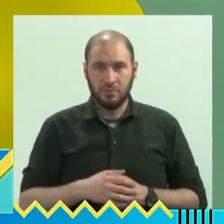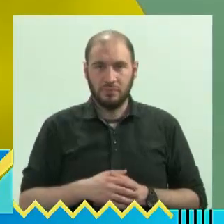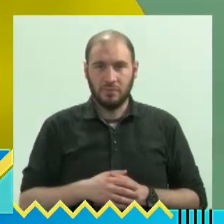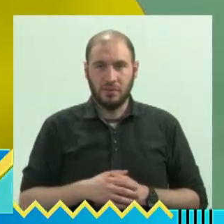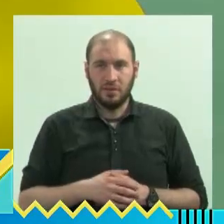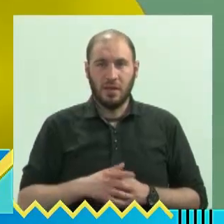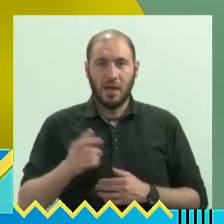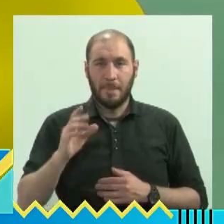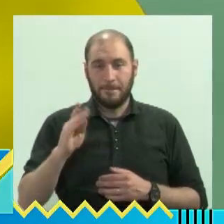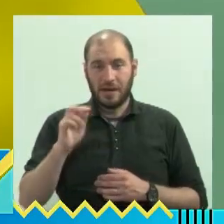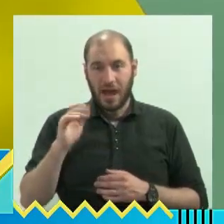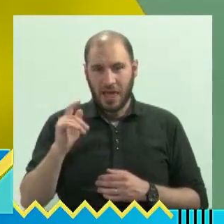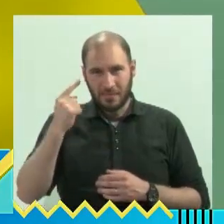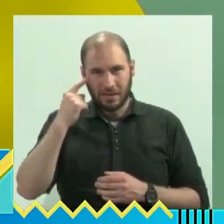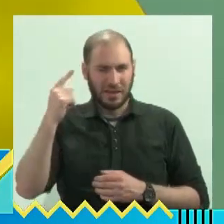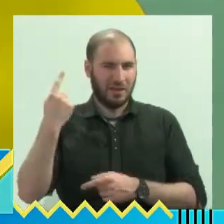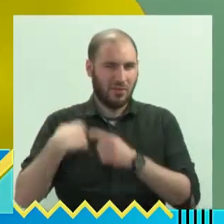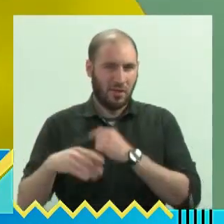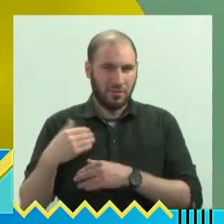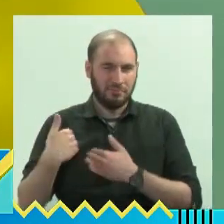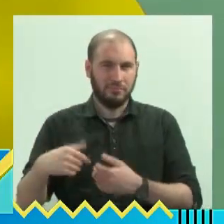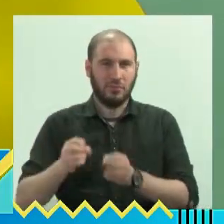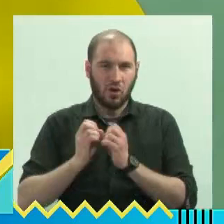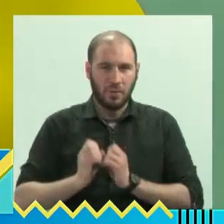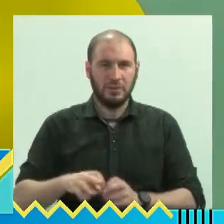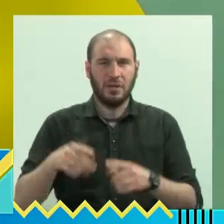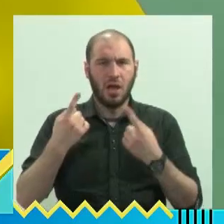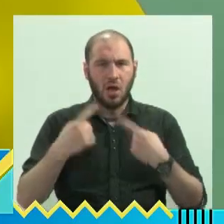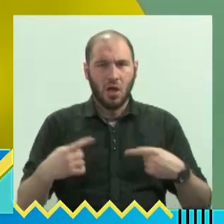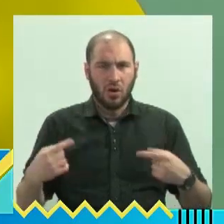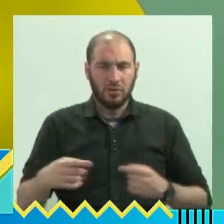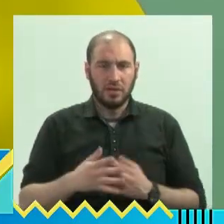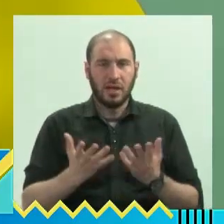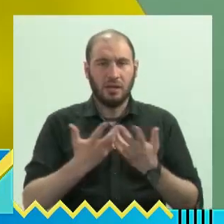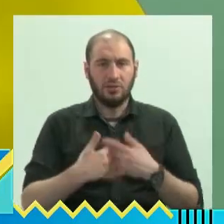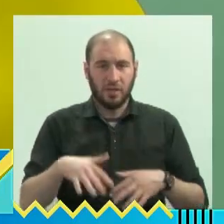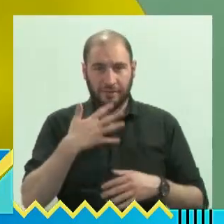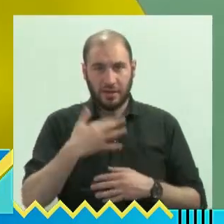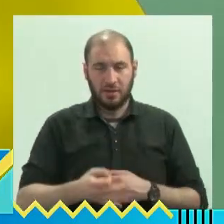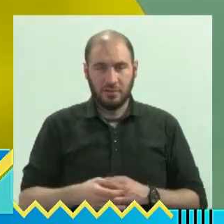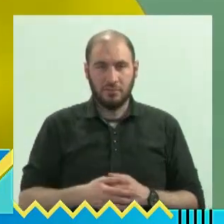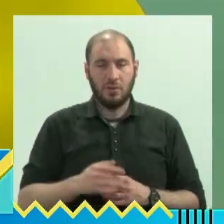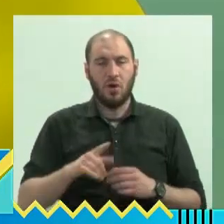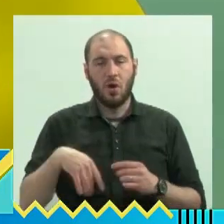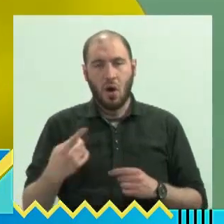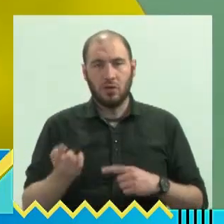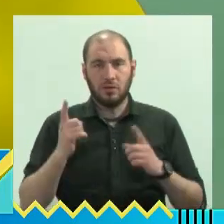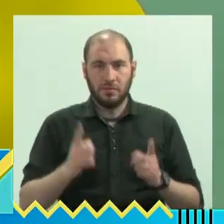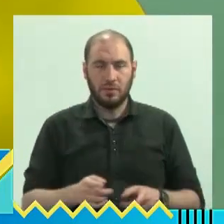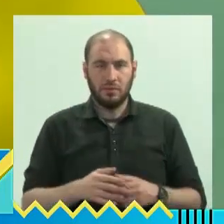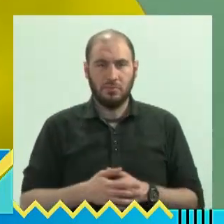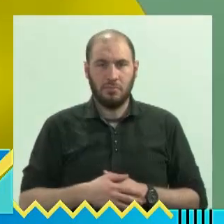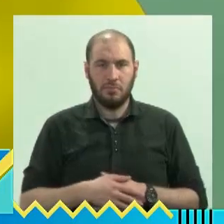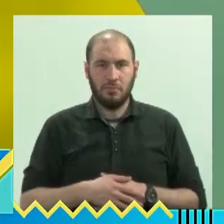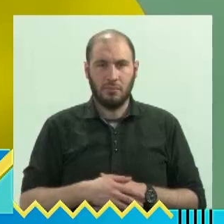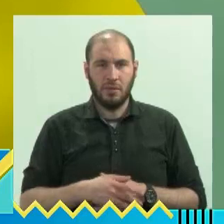de Barcala un mito, podríamos decir, con elementos que tienen algo que ver con la realidad y algo que ver también